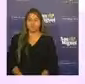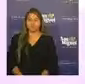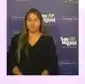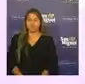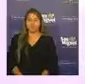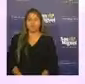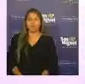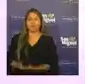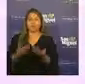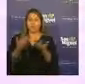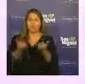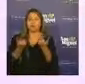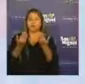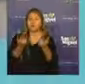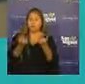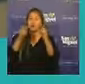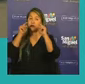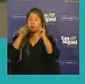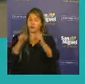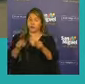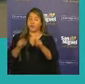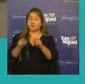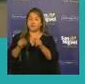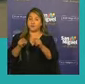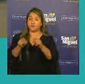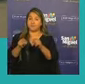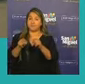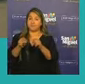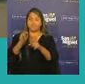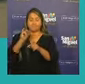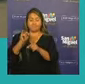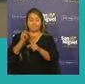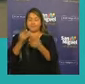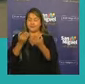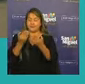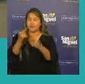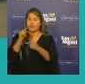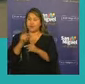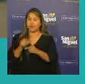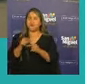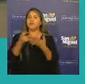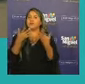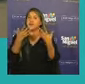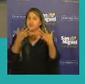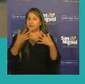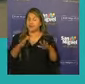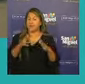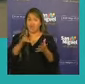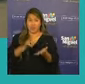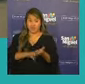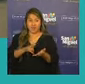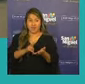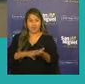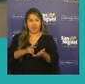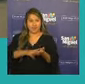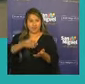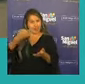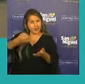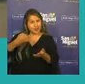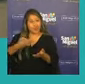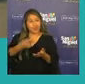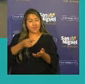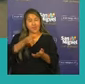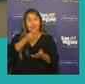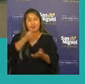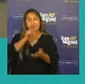¿Cuánto necesitamos esto? ¿Cuánto? Pero ya es una realidad, ya estamos a